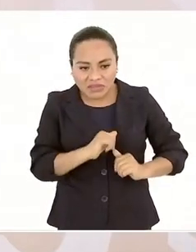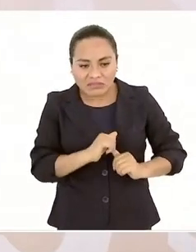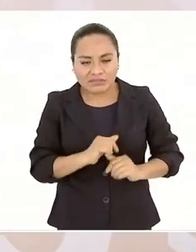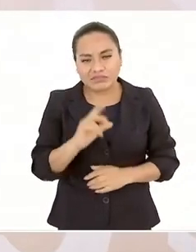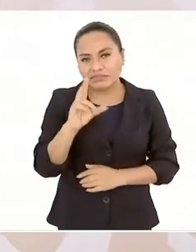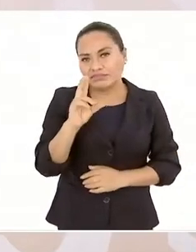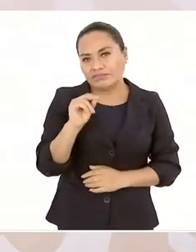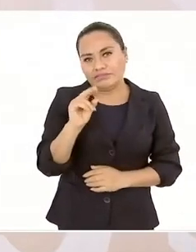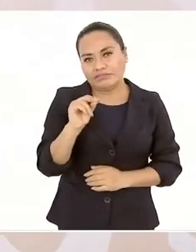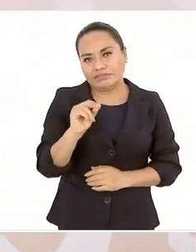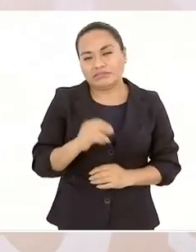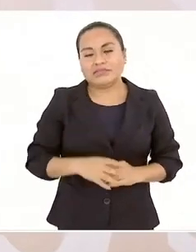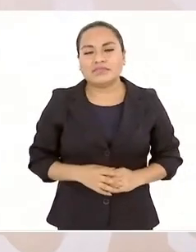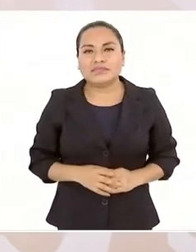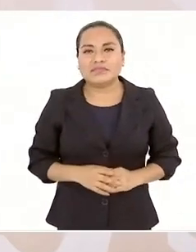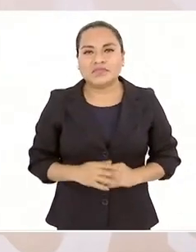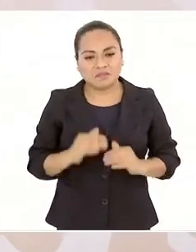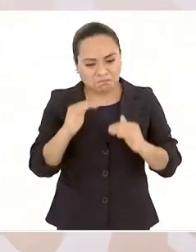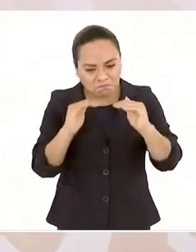Entonces,